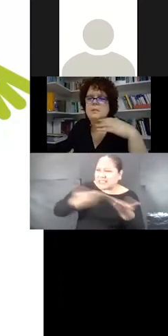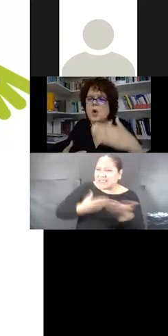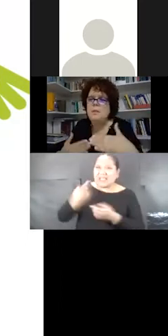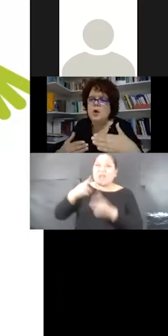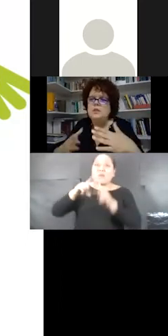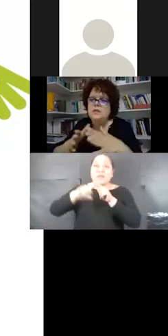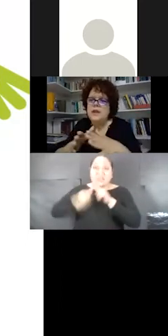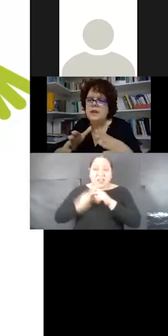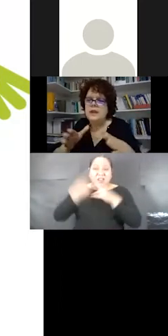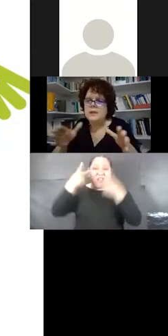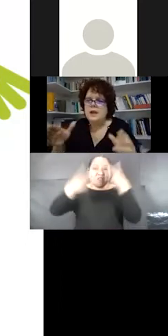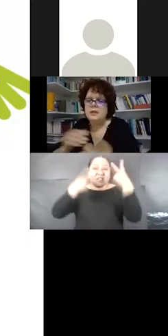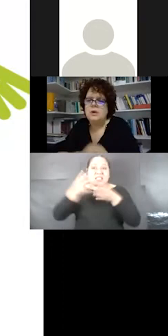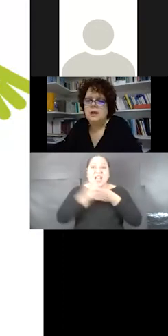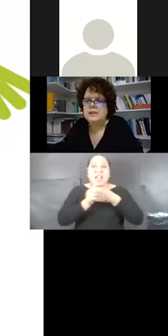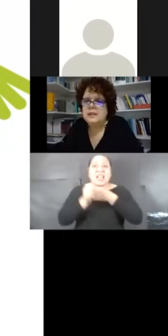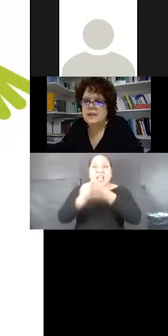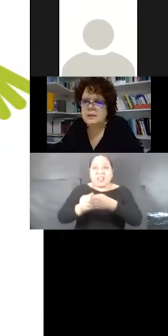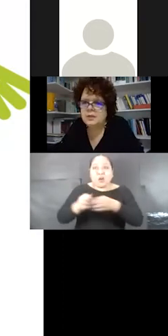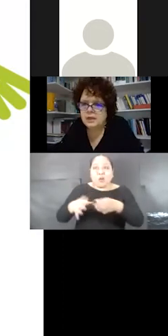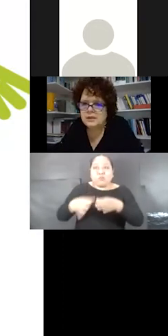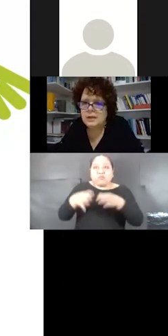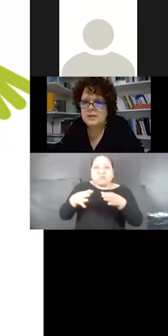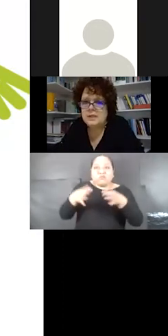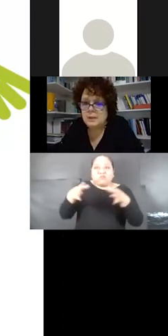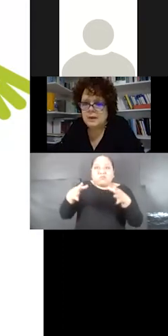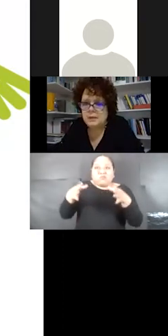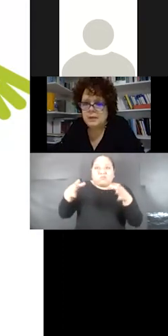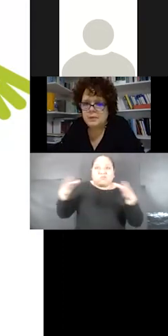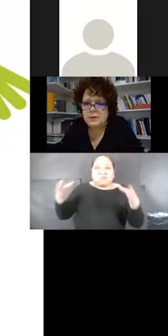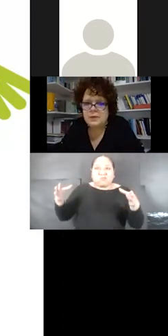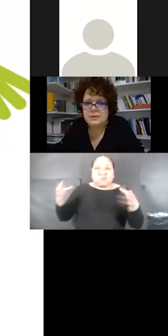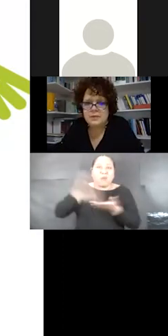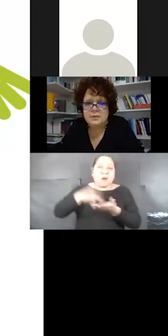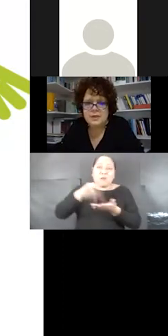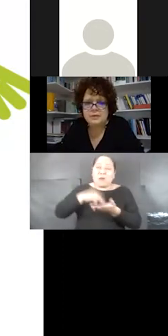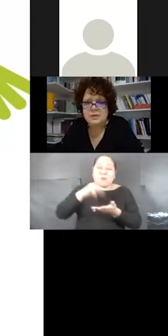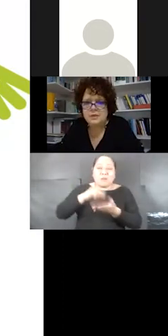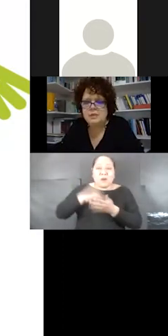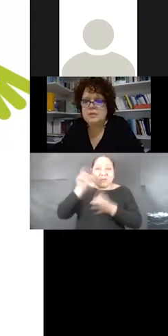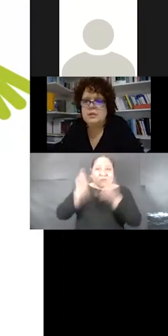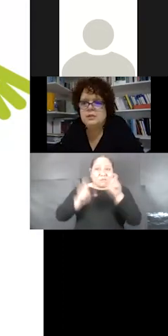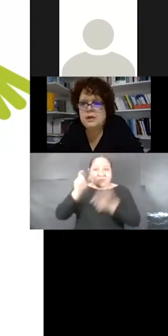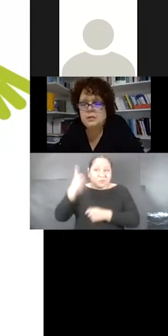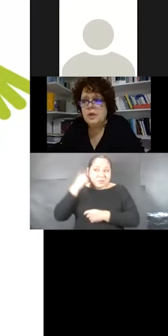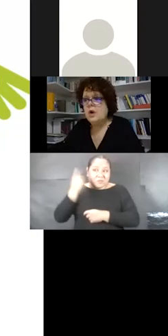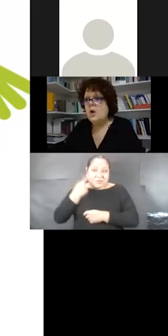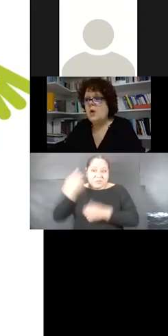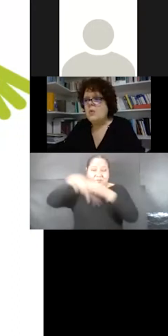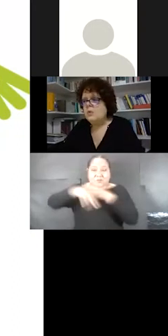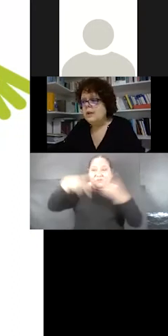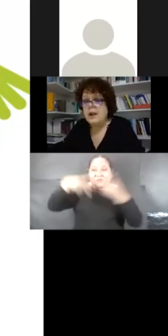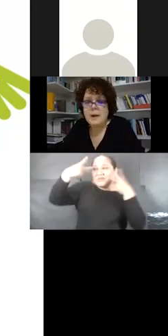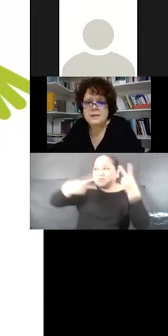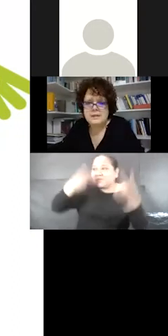guiadas y poco a poco se fue incrementando la cantidad de personas que visitaban los museos, ¿no? Entonces eso fue